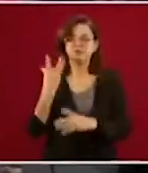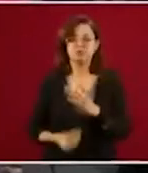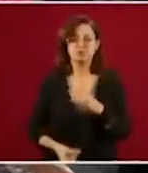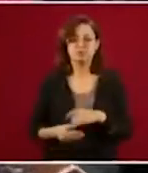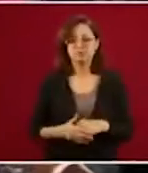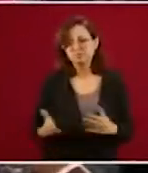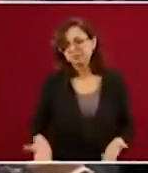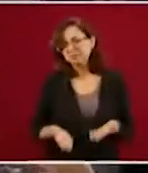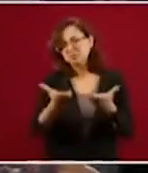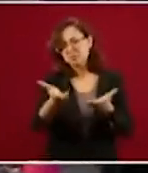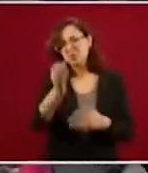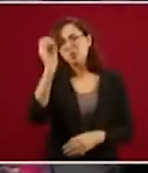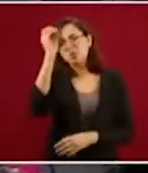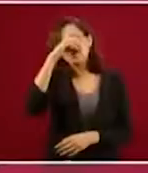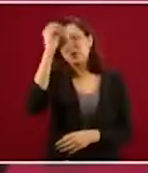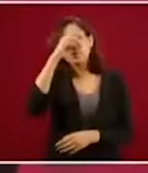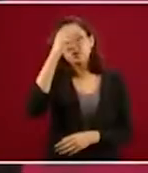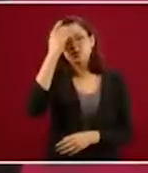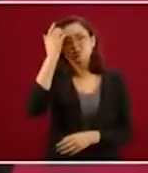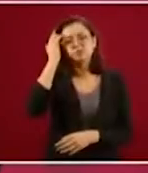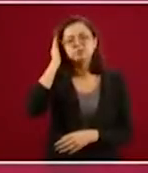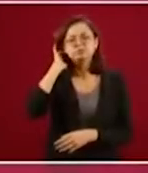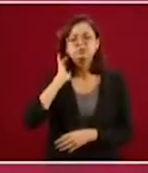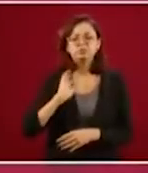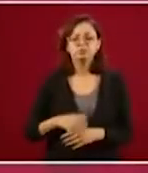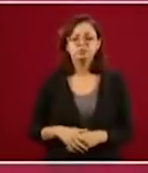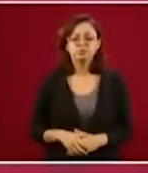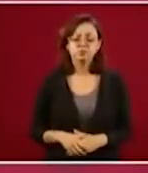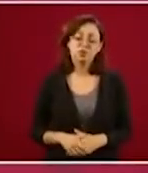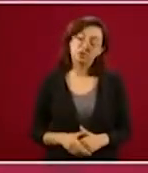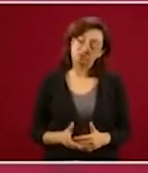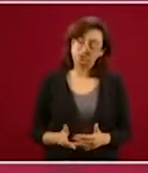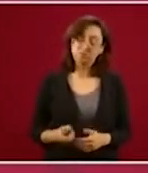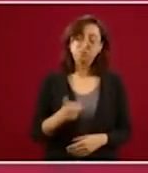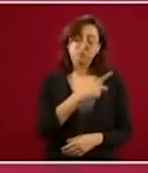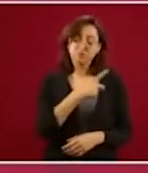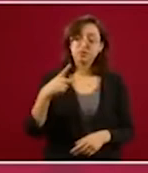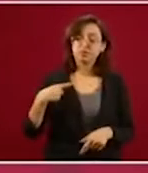qué se tiene que investigar cómo fue esta fuga